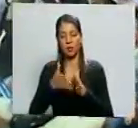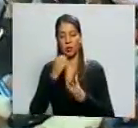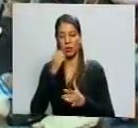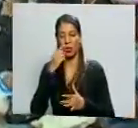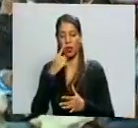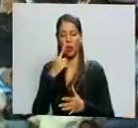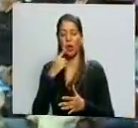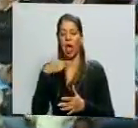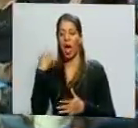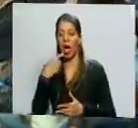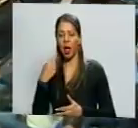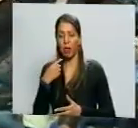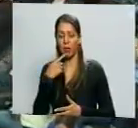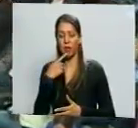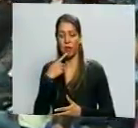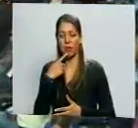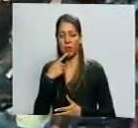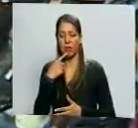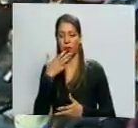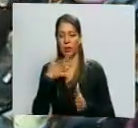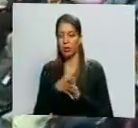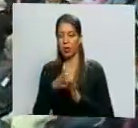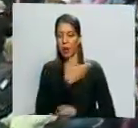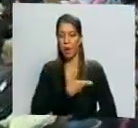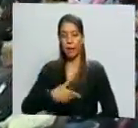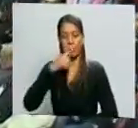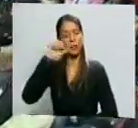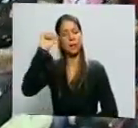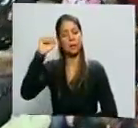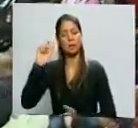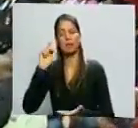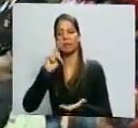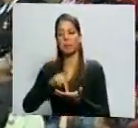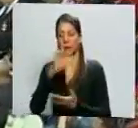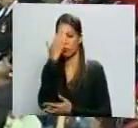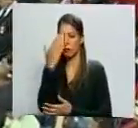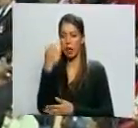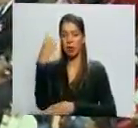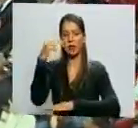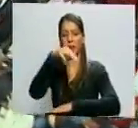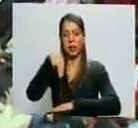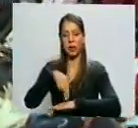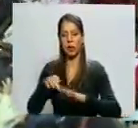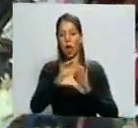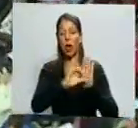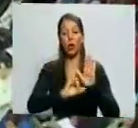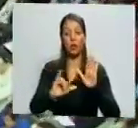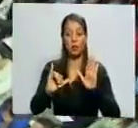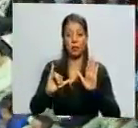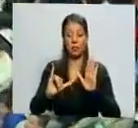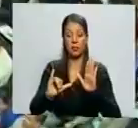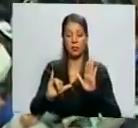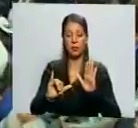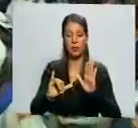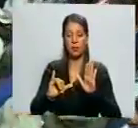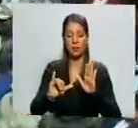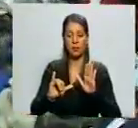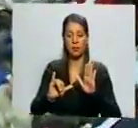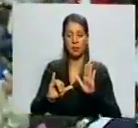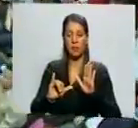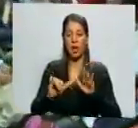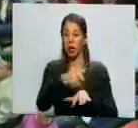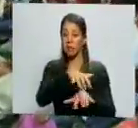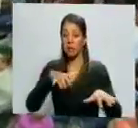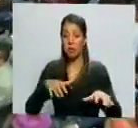del mensaje anual del presidente de la República, Nicolás Maduro Moros, ante la Asamblea Nacional Constituyente, la cual